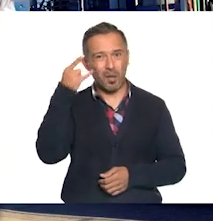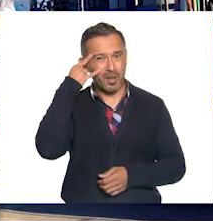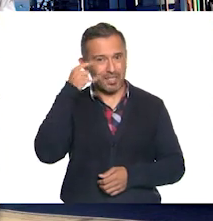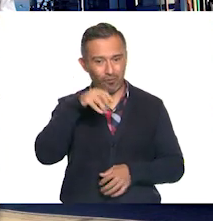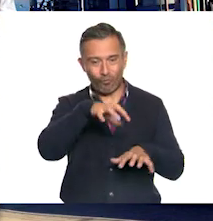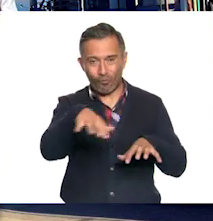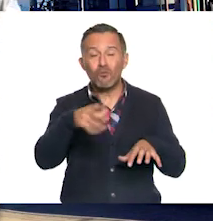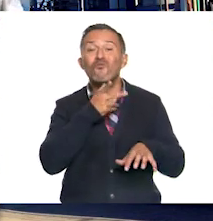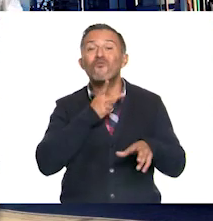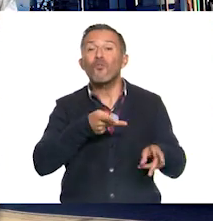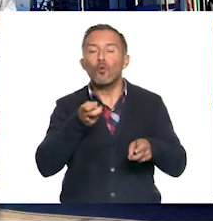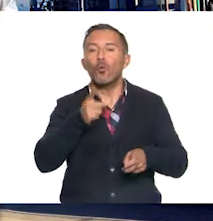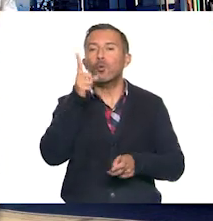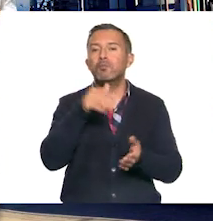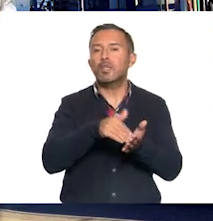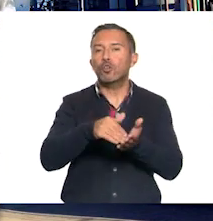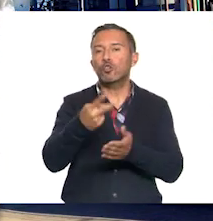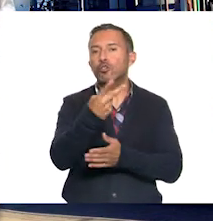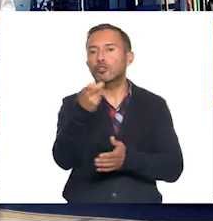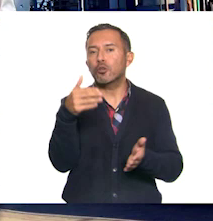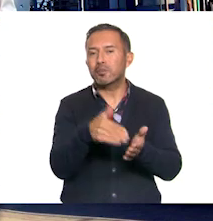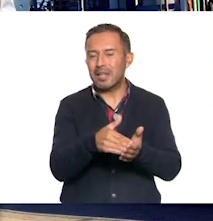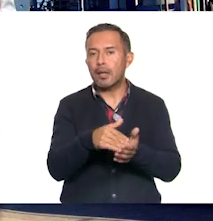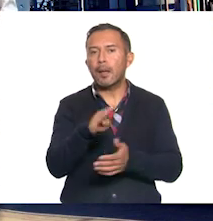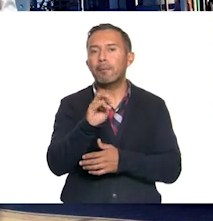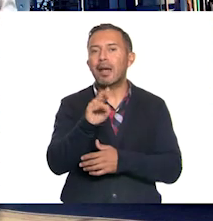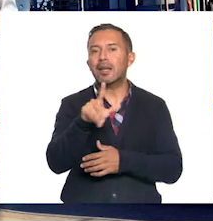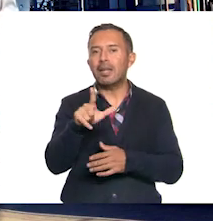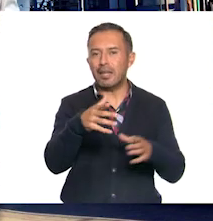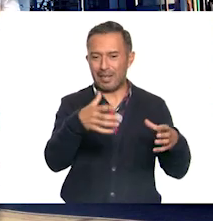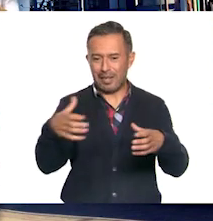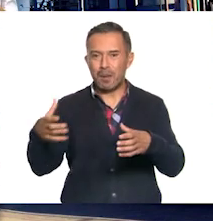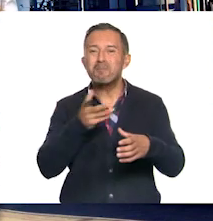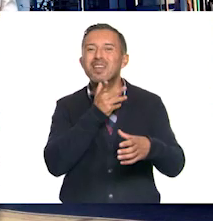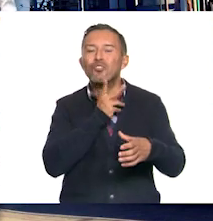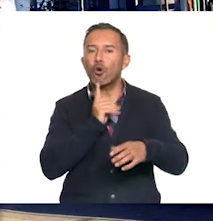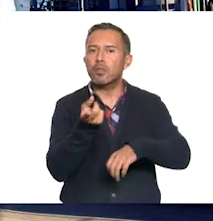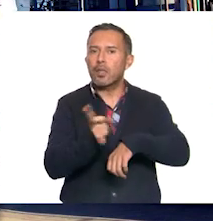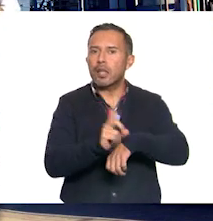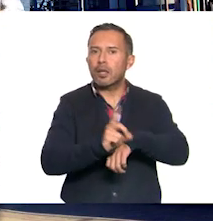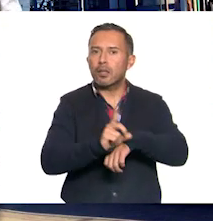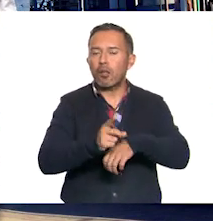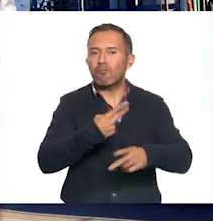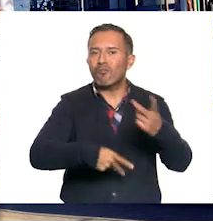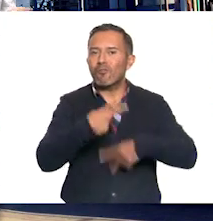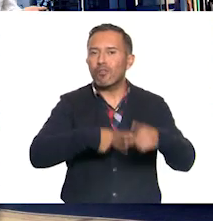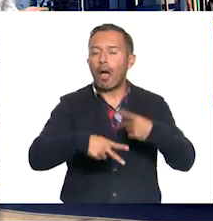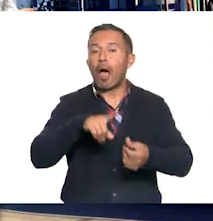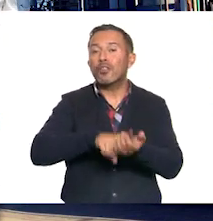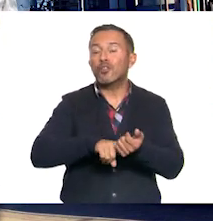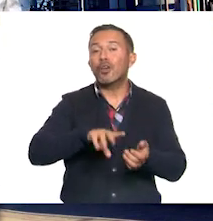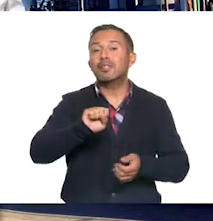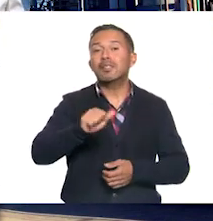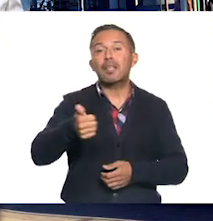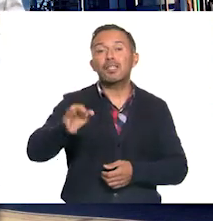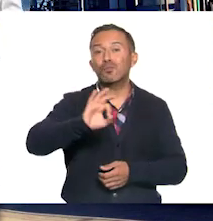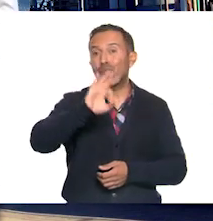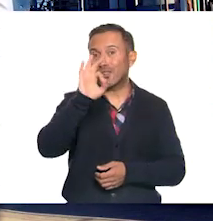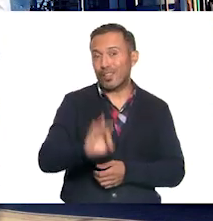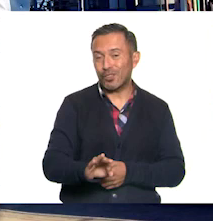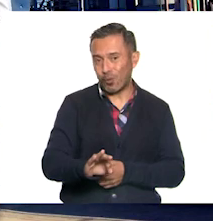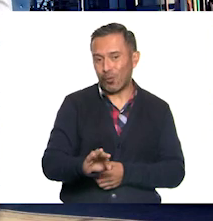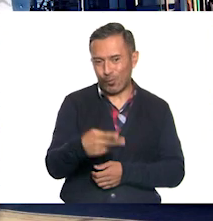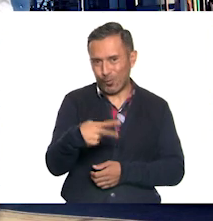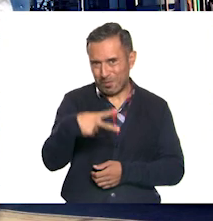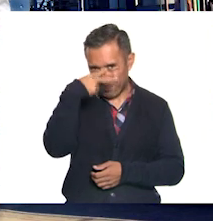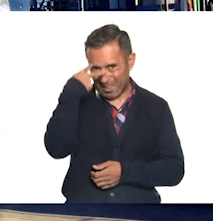obtiene 1.200.000 barriles de petróleo diarios. Eso es más del 66% de la producción nacional.